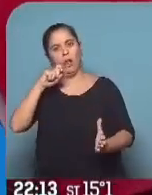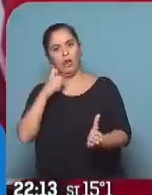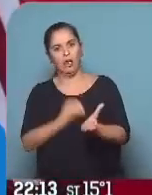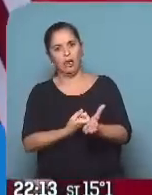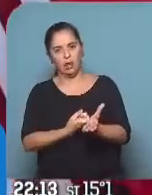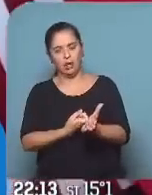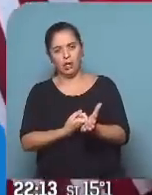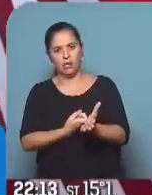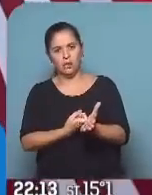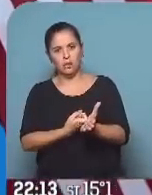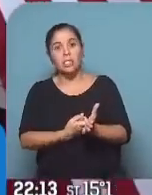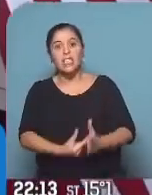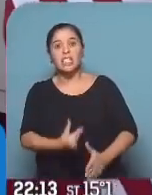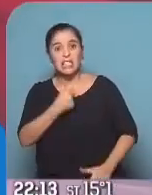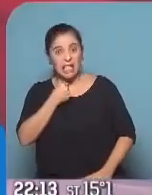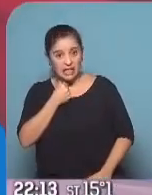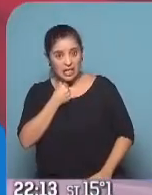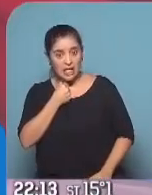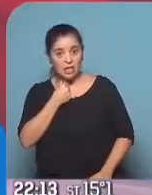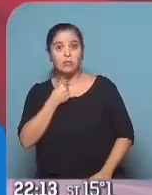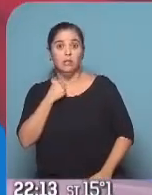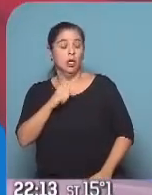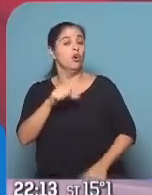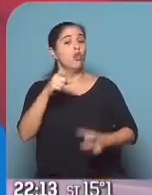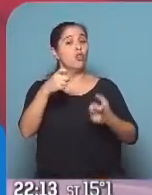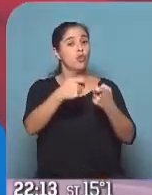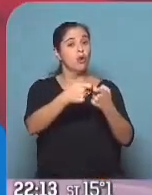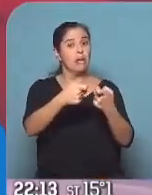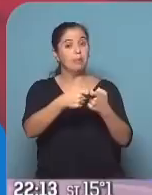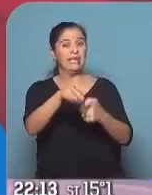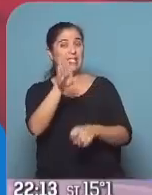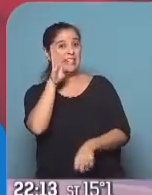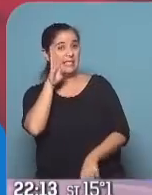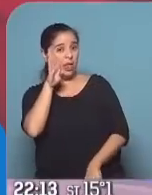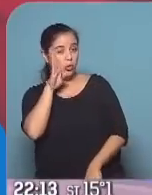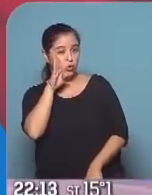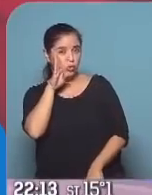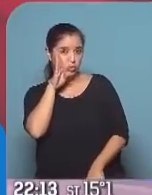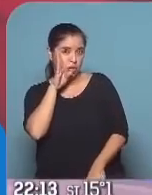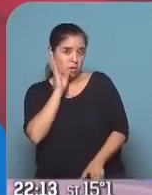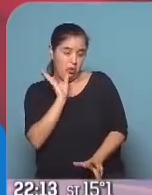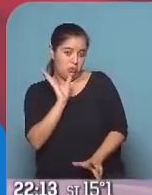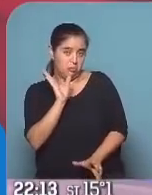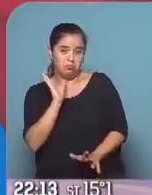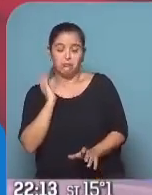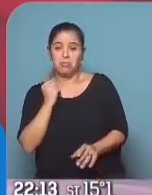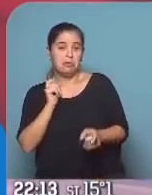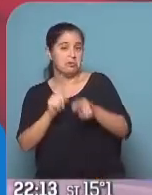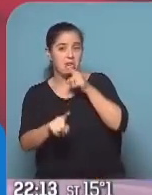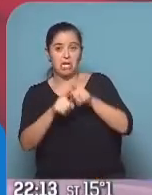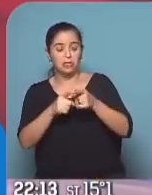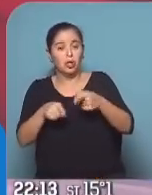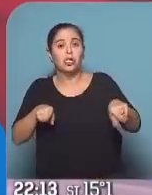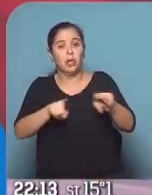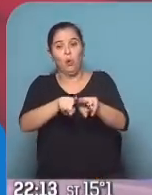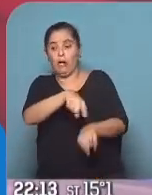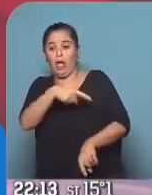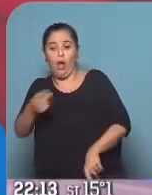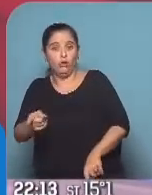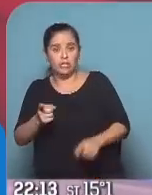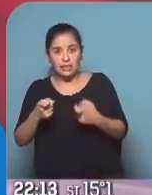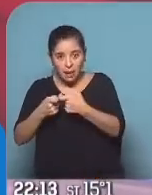empresas norteamericanas con respecto al resto. ¿Qué significa en este caso igualdad de trato? Que no les exigiría, por ejemplo, la transferencia tecnológica